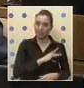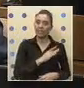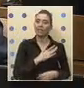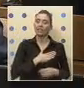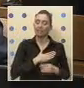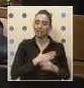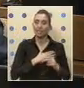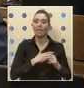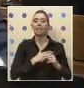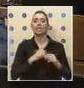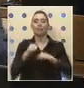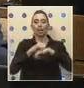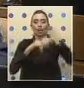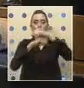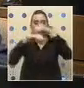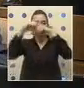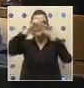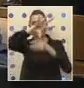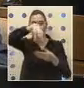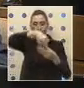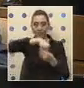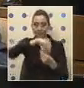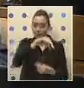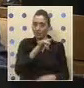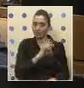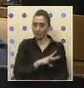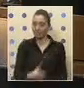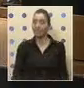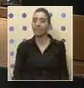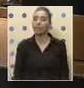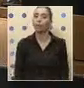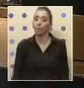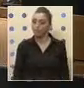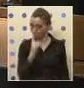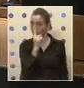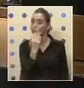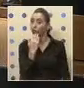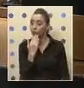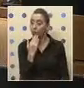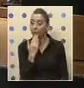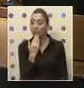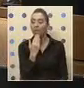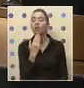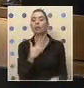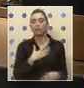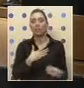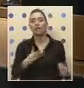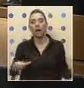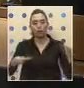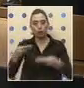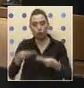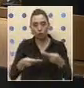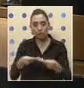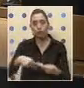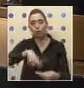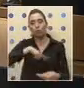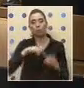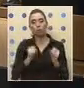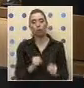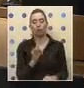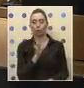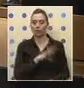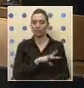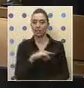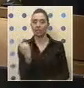construir. Pero para ser parte de ese Chile, tienen que estar dispuestos también a contribuir con que podamos tener ese Chile